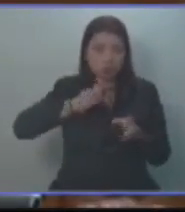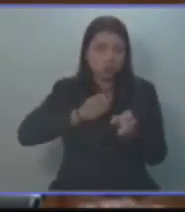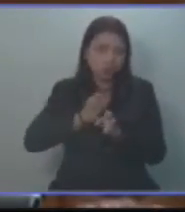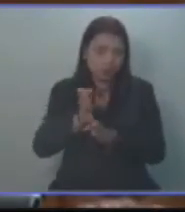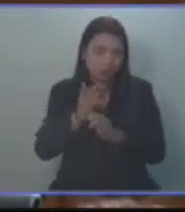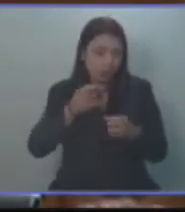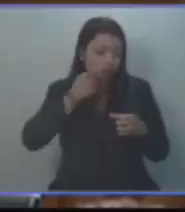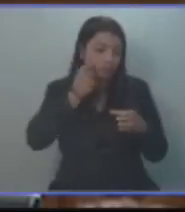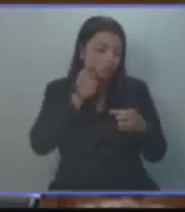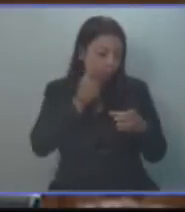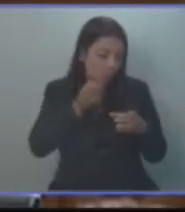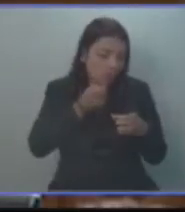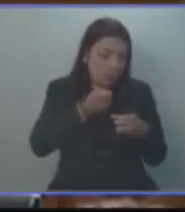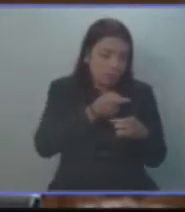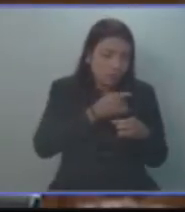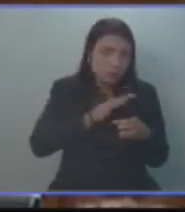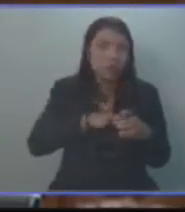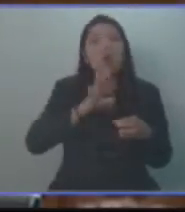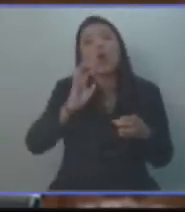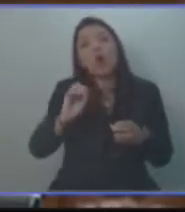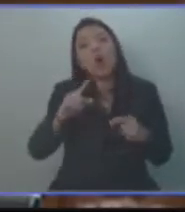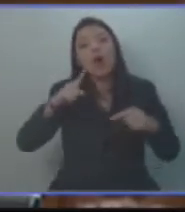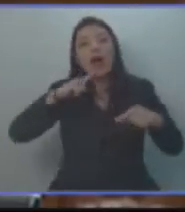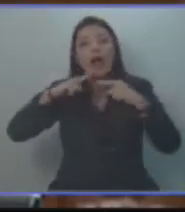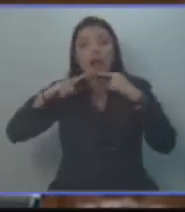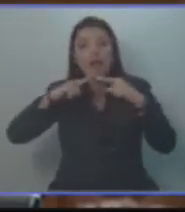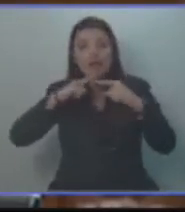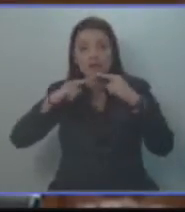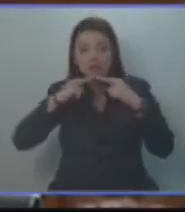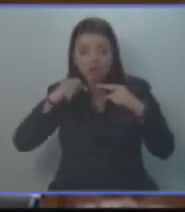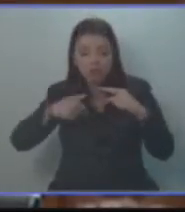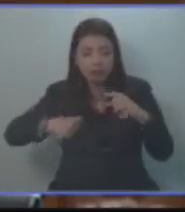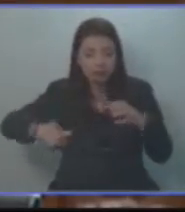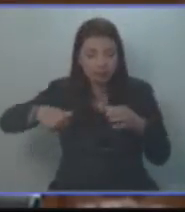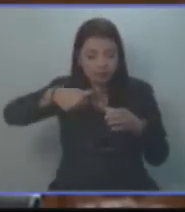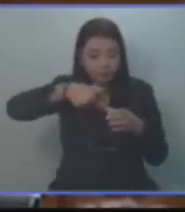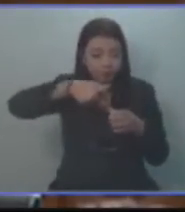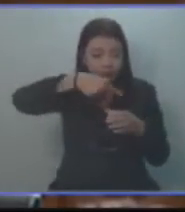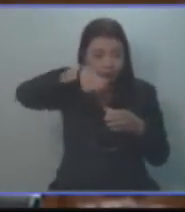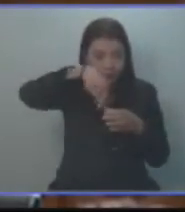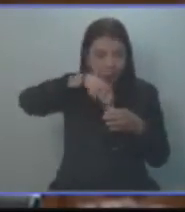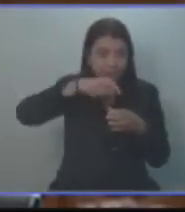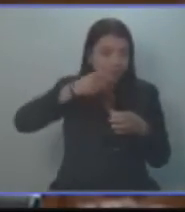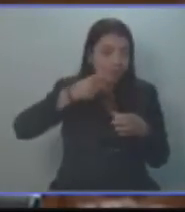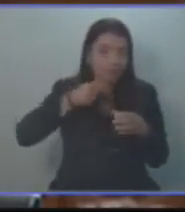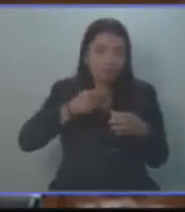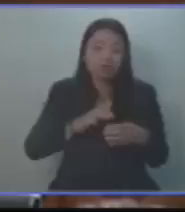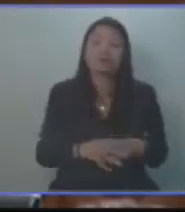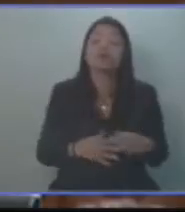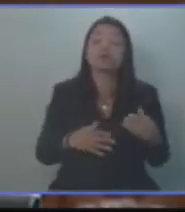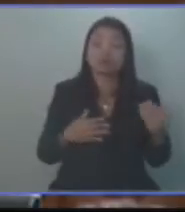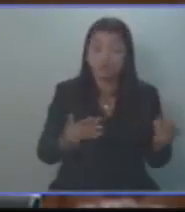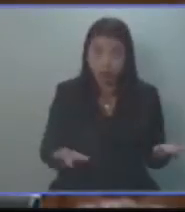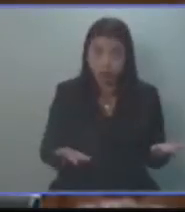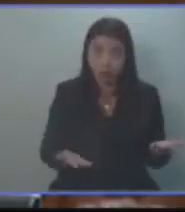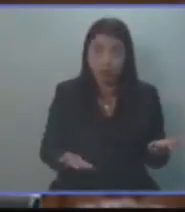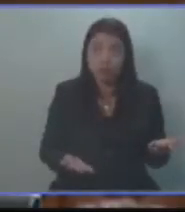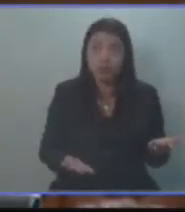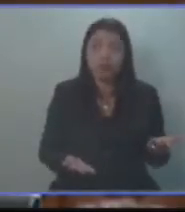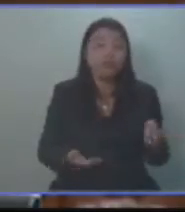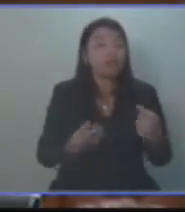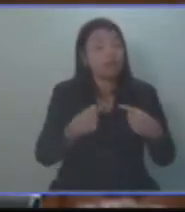corresponda o por la jefatura de residentes de la especialidad respectiva. Continuidad como